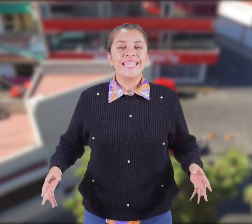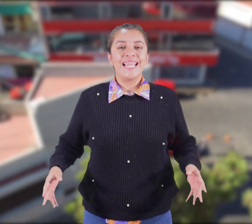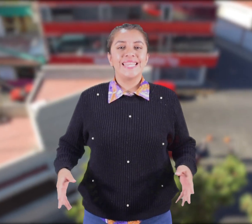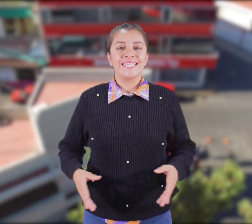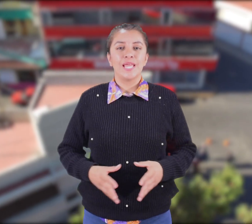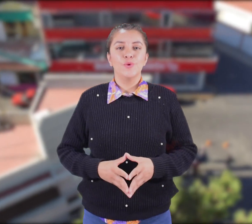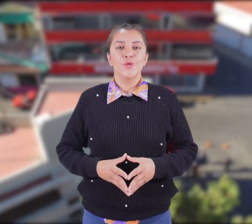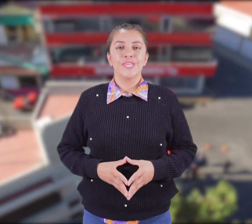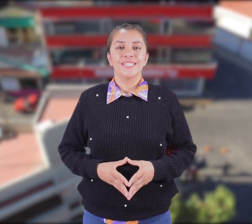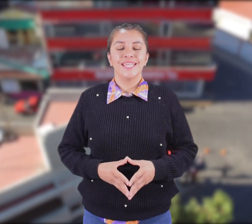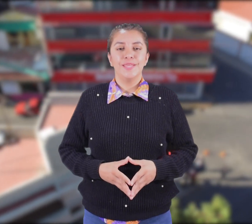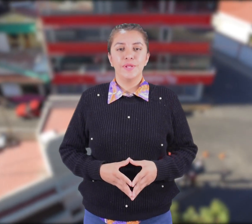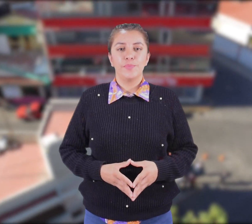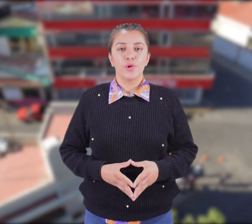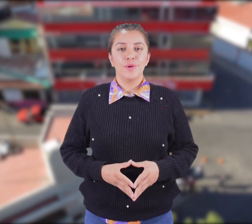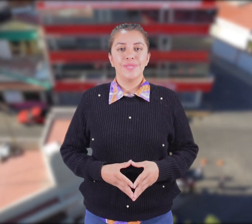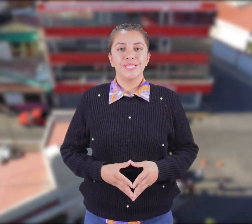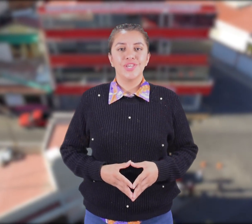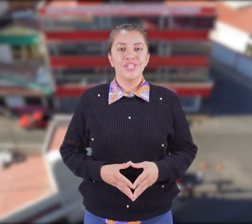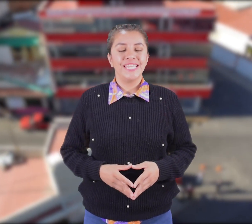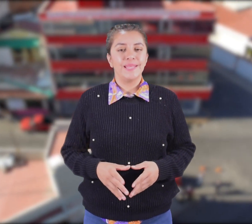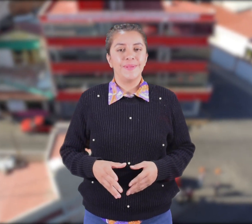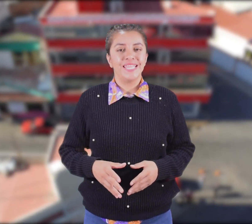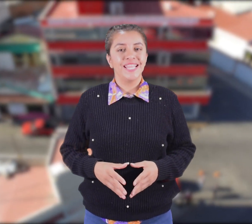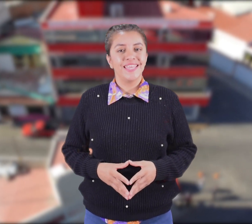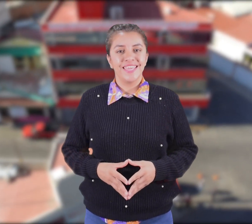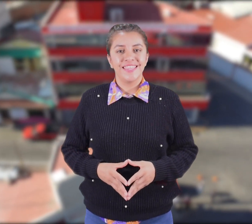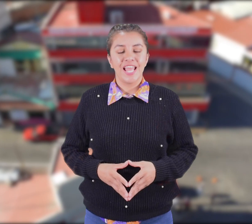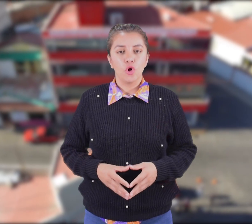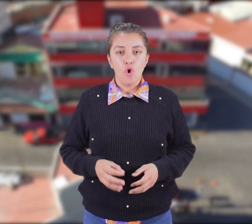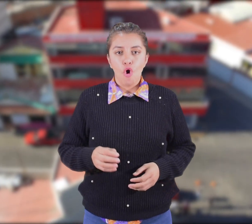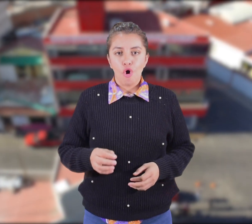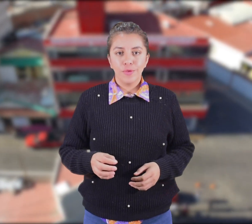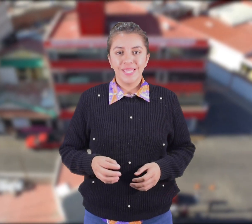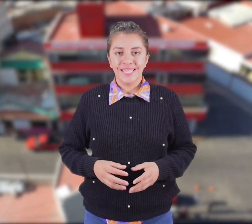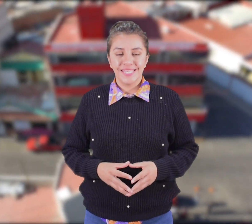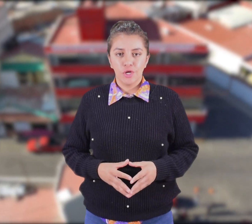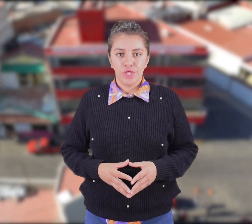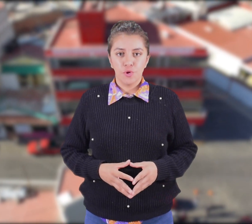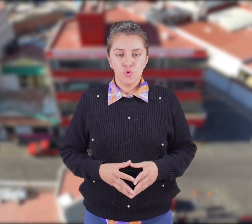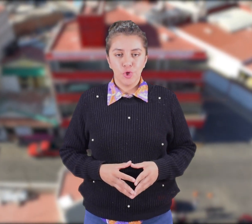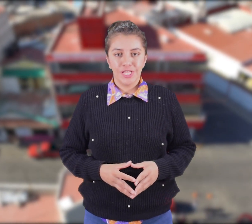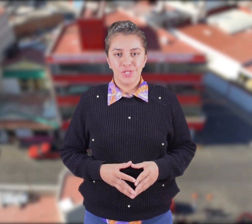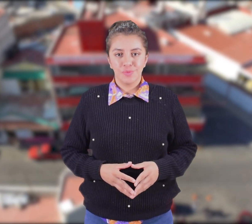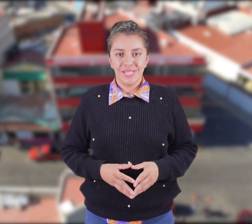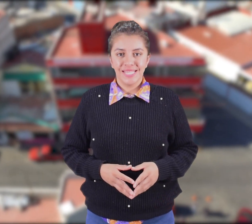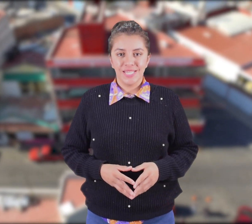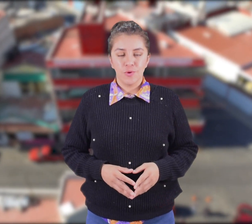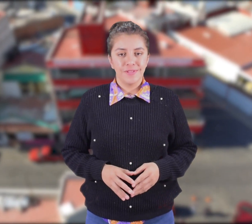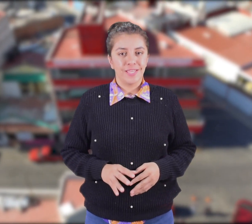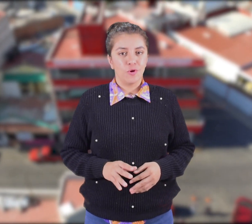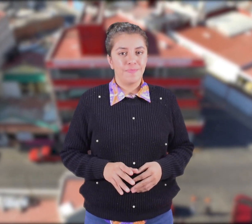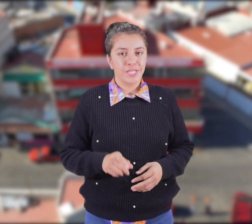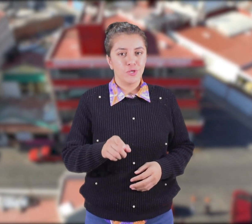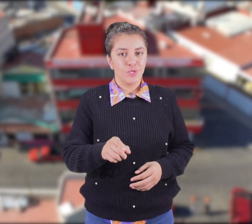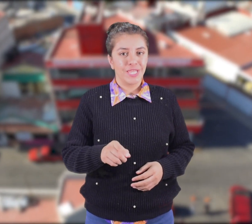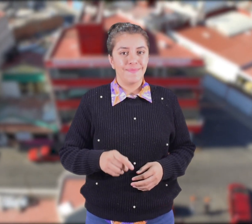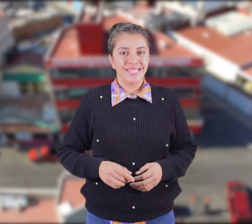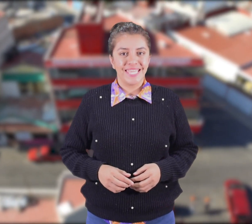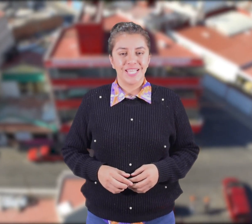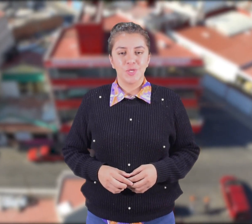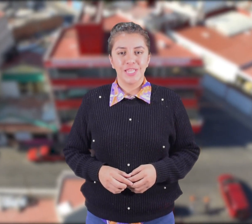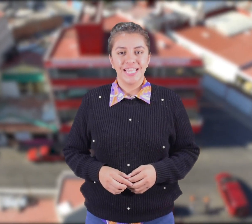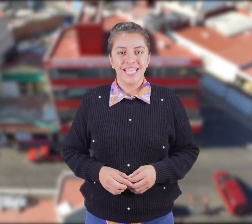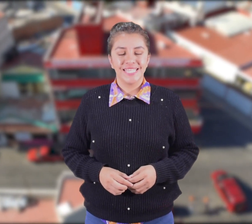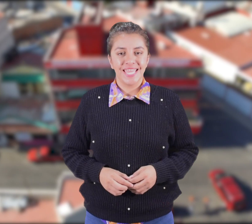qué tal te saludo desde libre por convicción independiente de hidalgo hoy 25 de junio de 2019 te comparto los